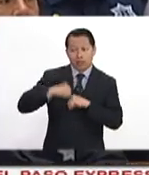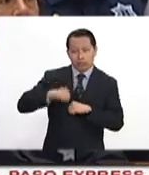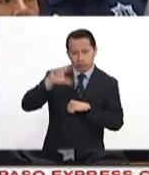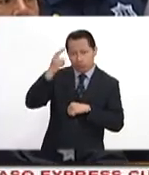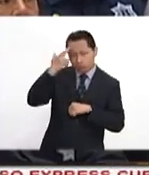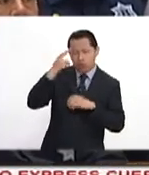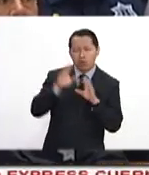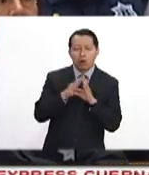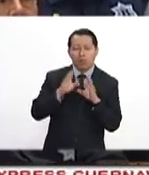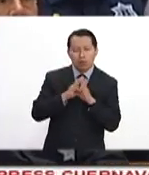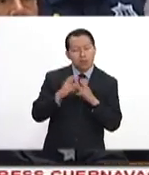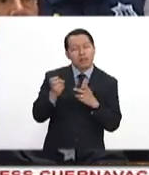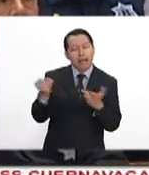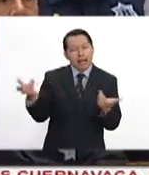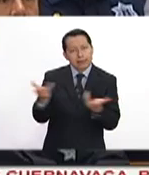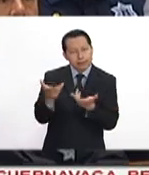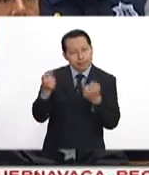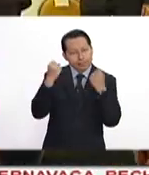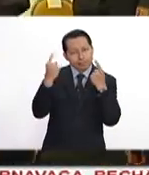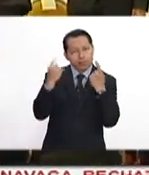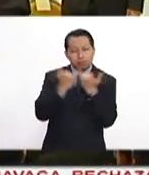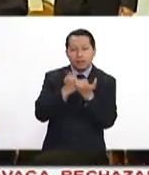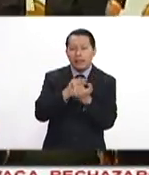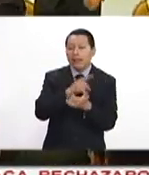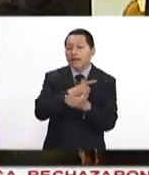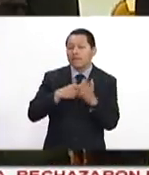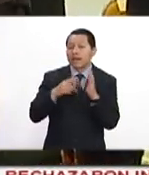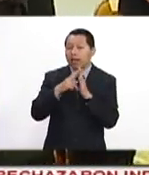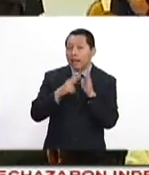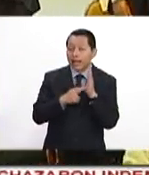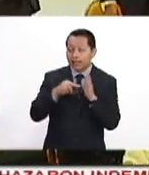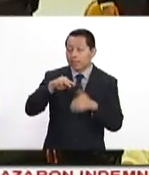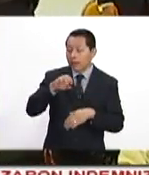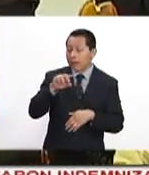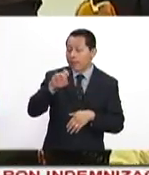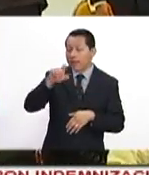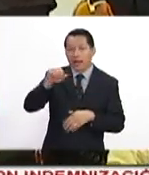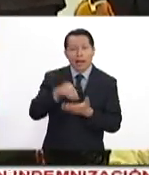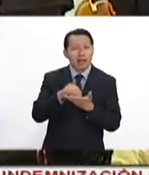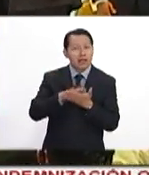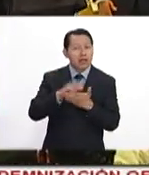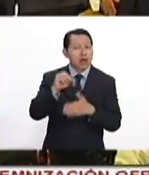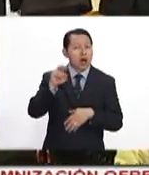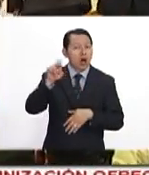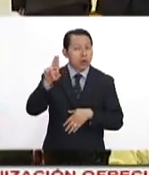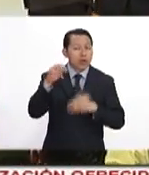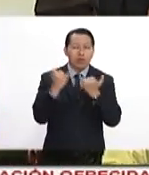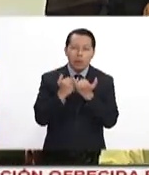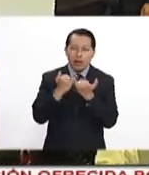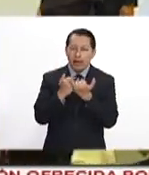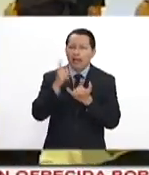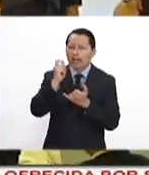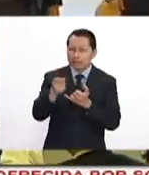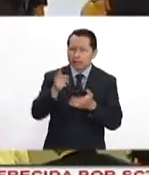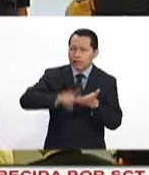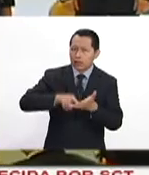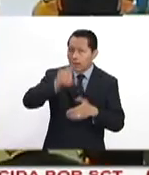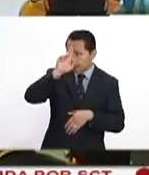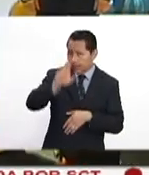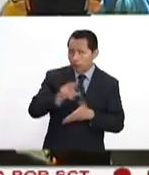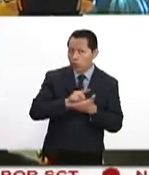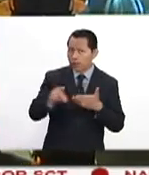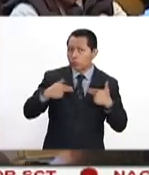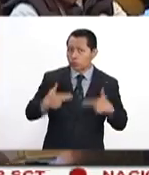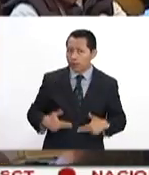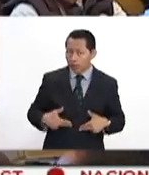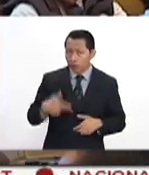su legado y la importancia de acatar las reglas Mandela que fueron establecidas por la ONU y que contemplan el respeto a los derechos